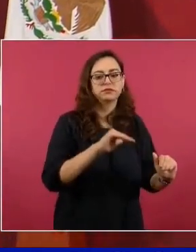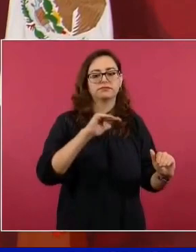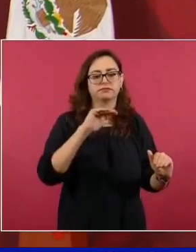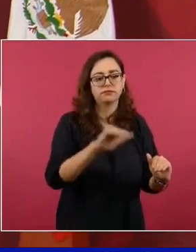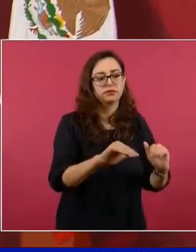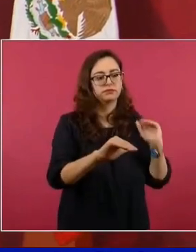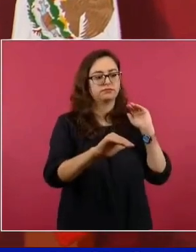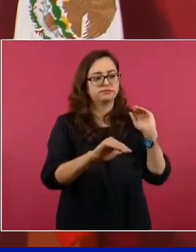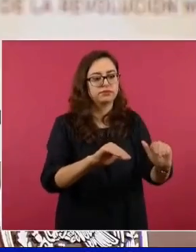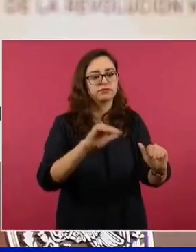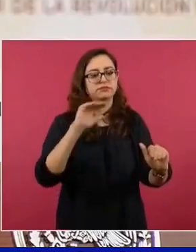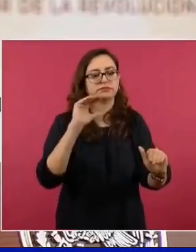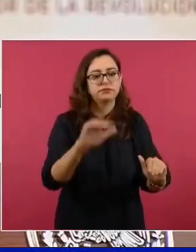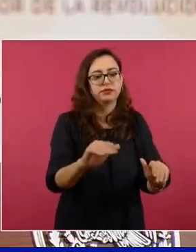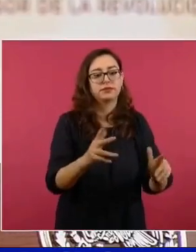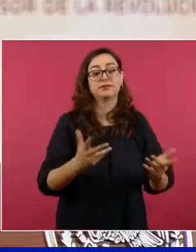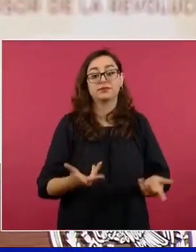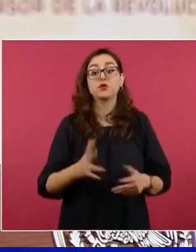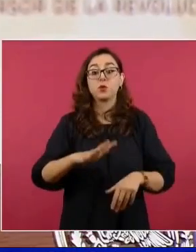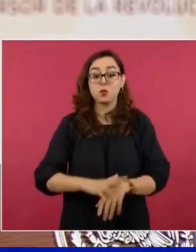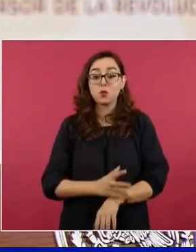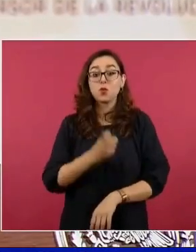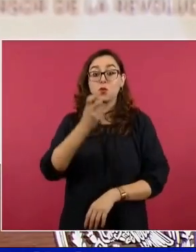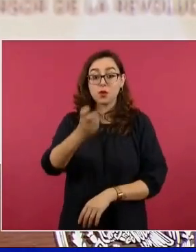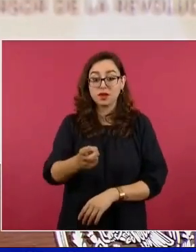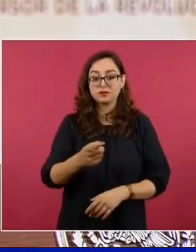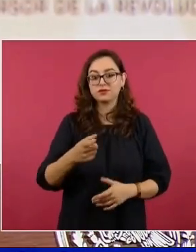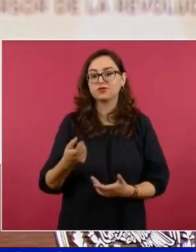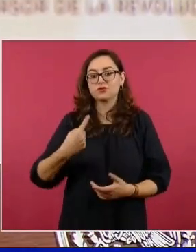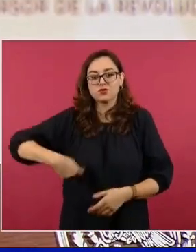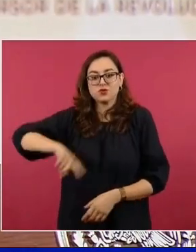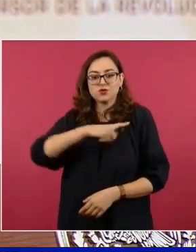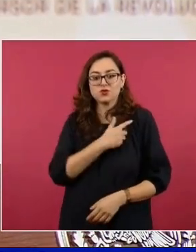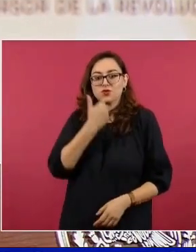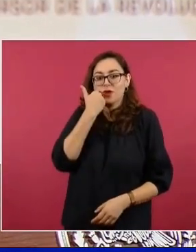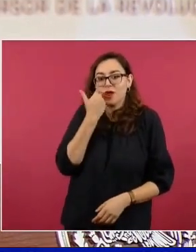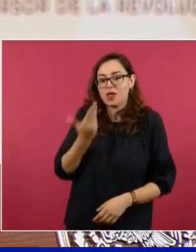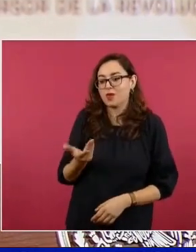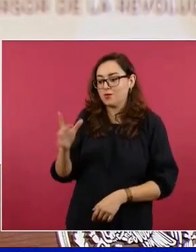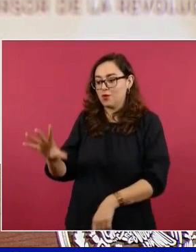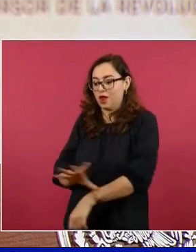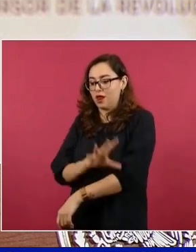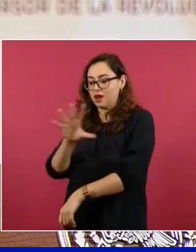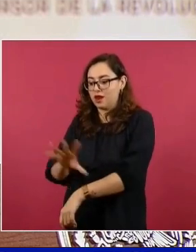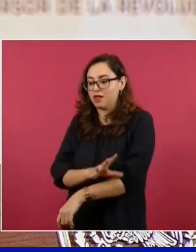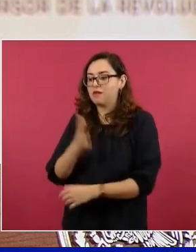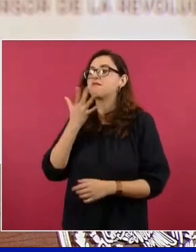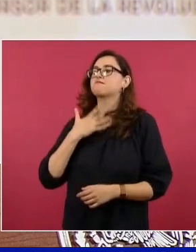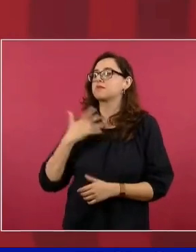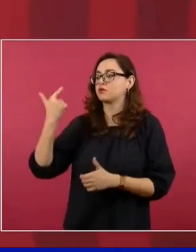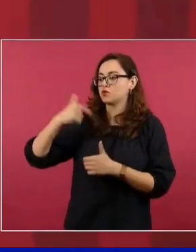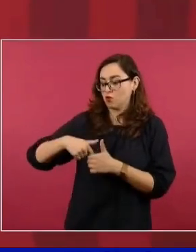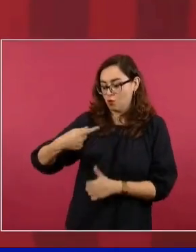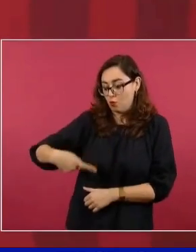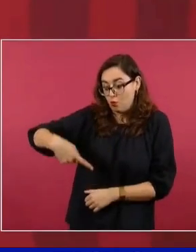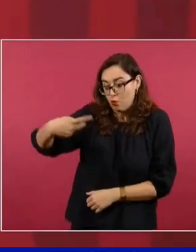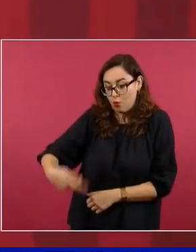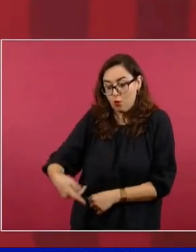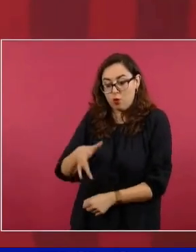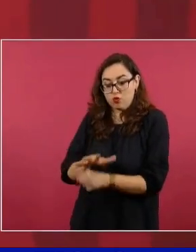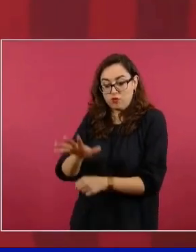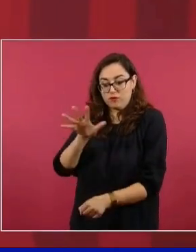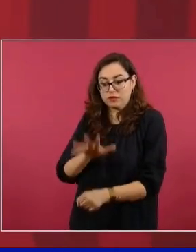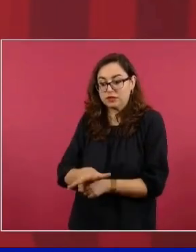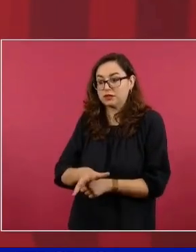la autosuficiencia energética, necesitamos conseguir la autosuficiencia alimentaria